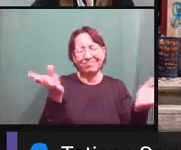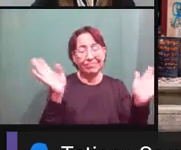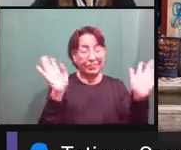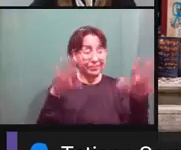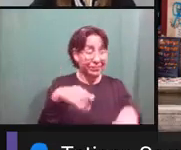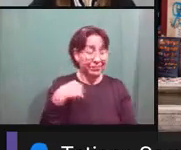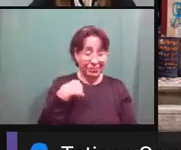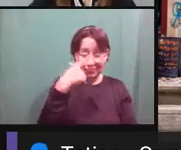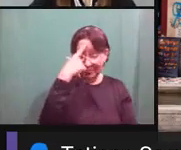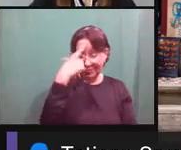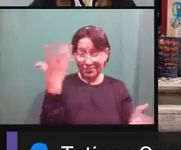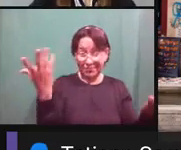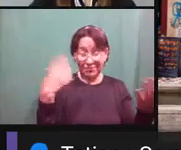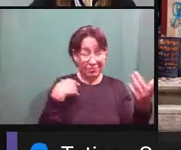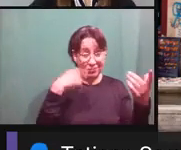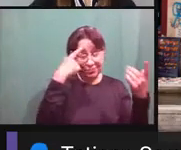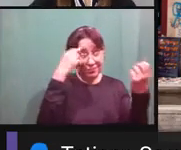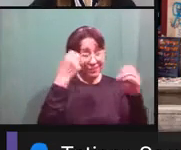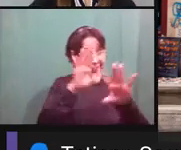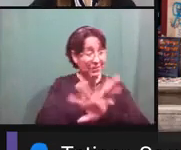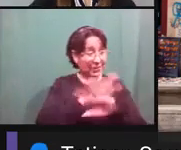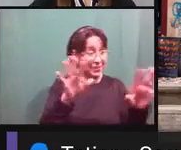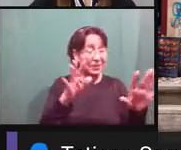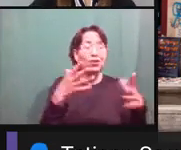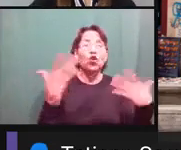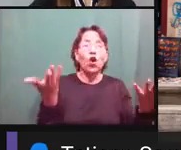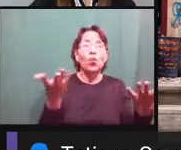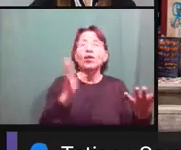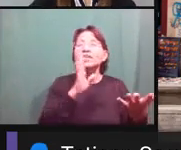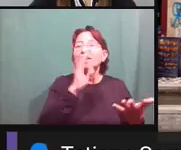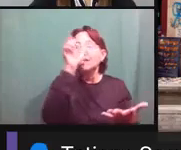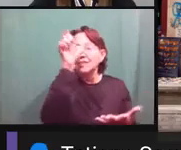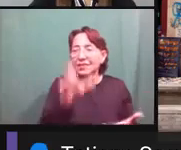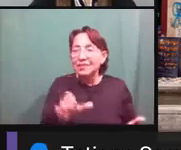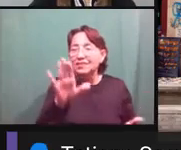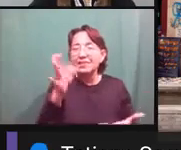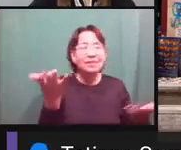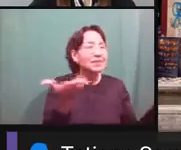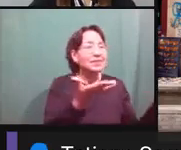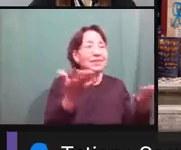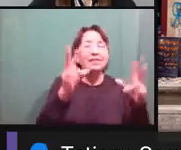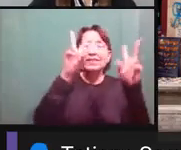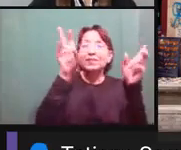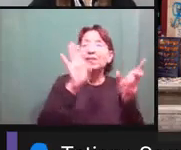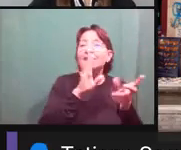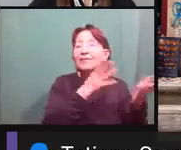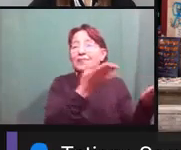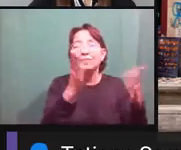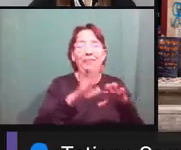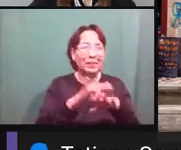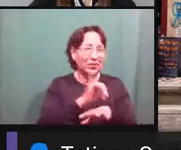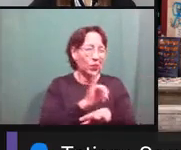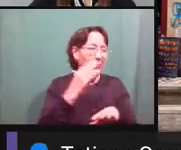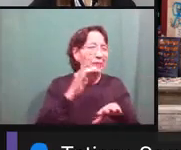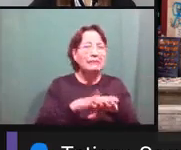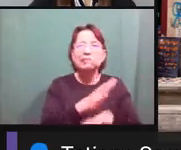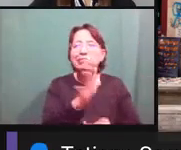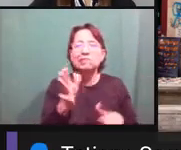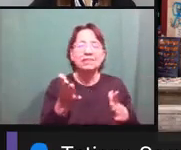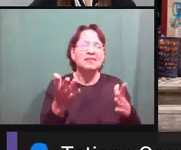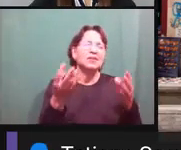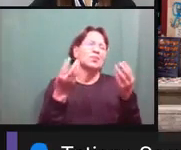medio perdido, ¿no? Tratando de dar con el experto o la experta del tema. Entonces nos han pasado de